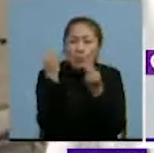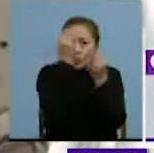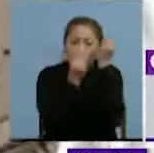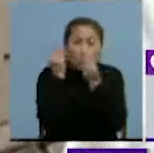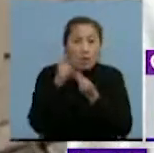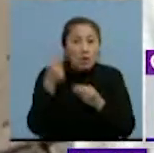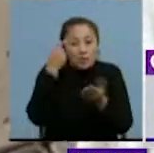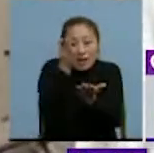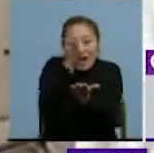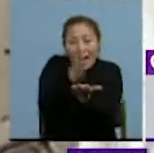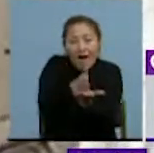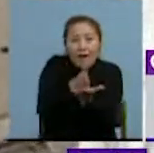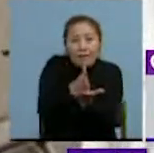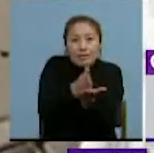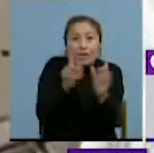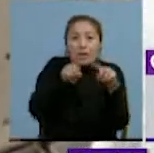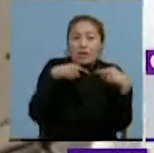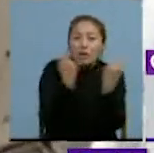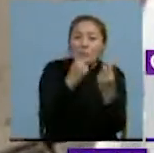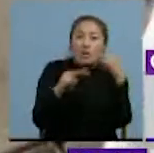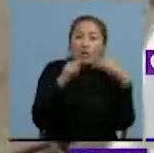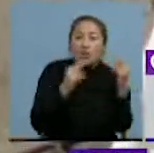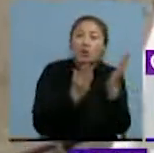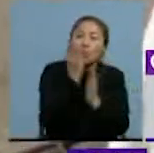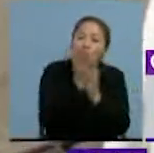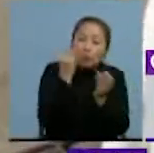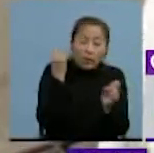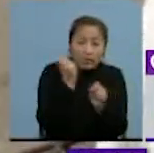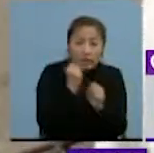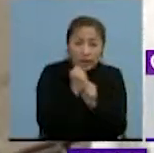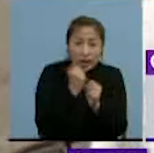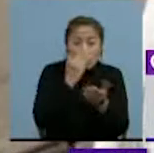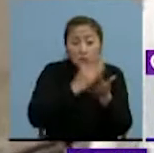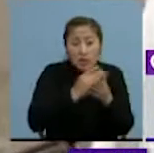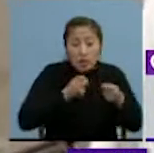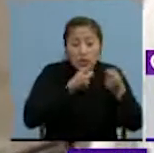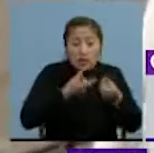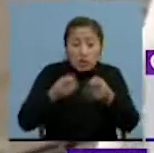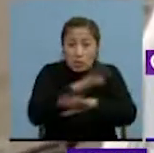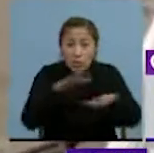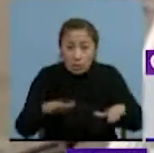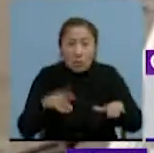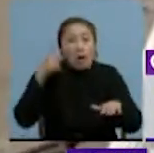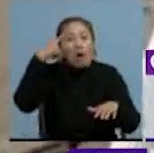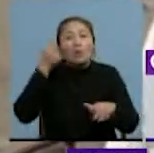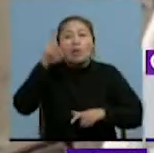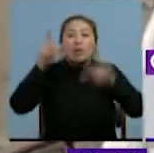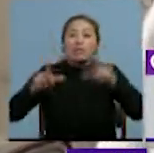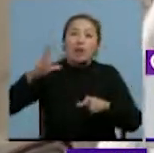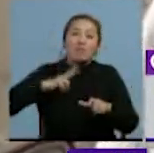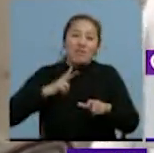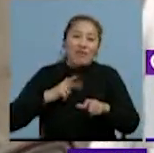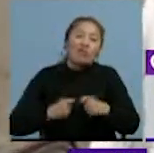límite, porque si el comedor sigue funcionando es por donaciones de particulares, por aportes de nos colabora el Banco